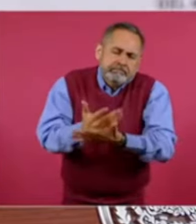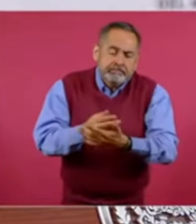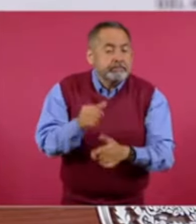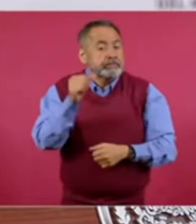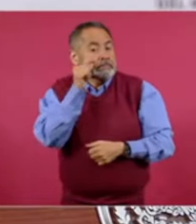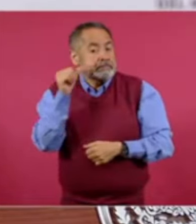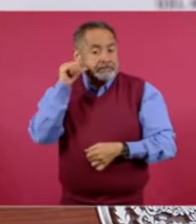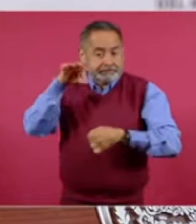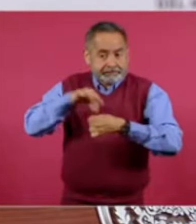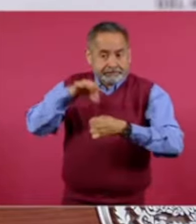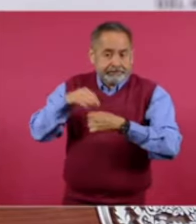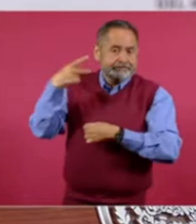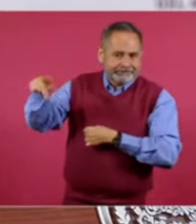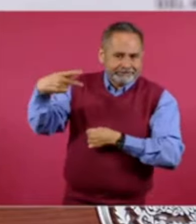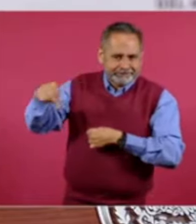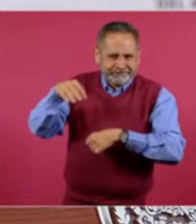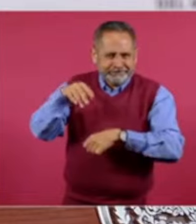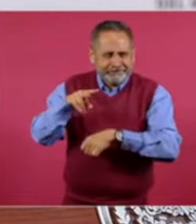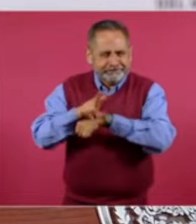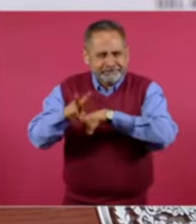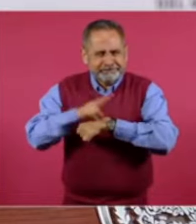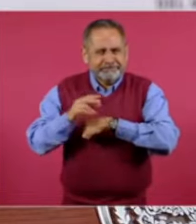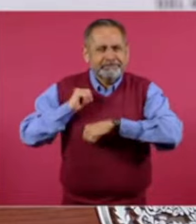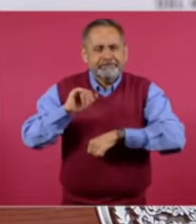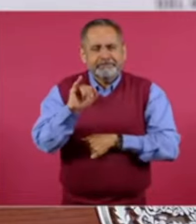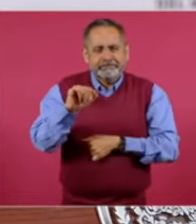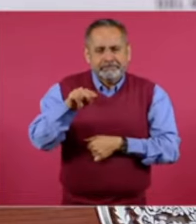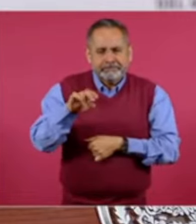Electoral de Venezuela